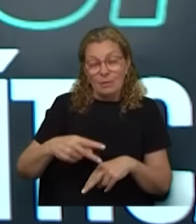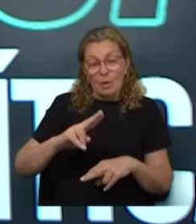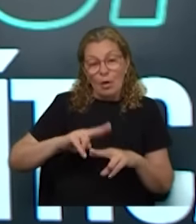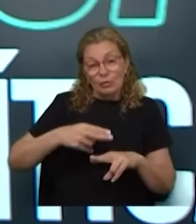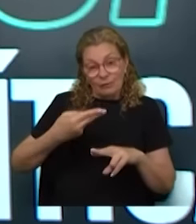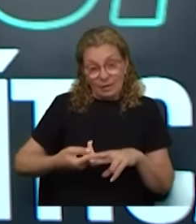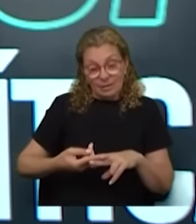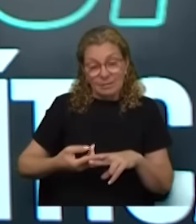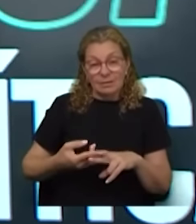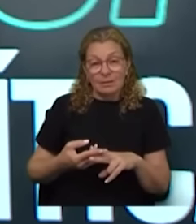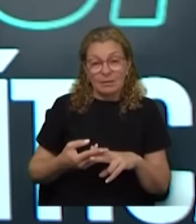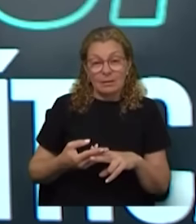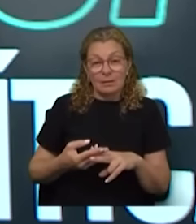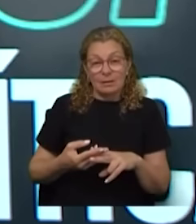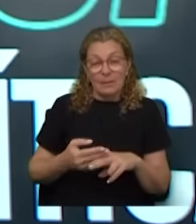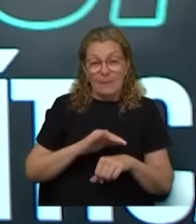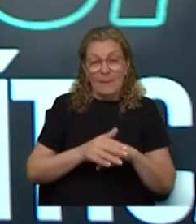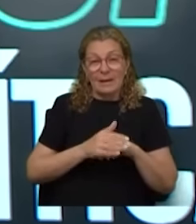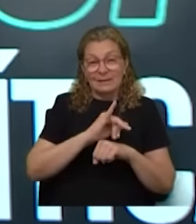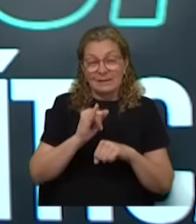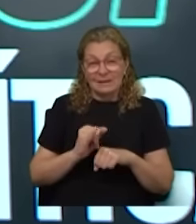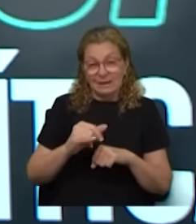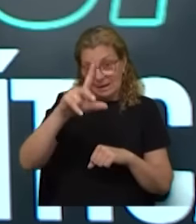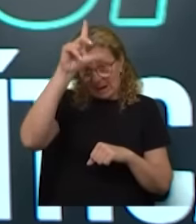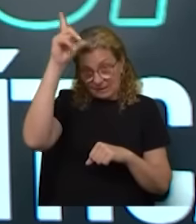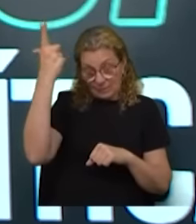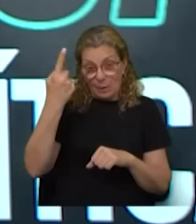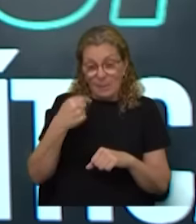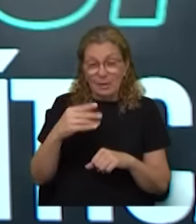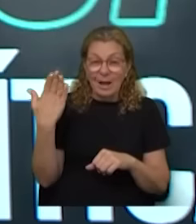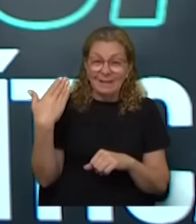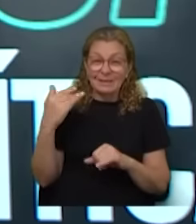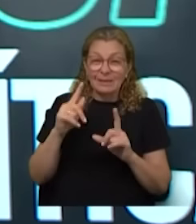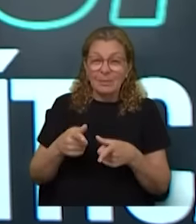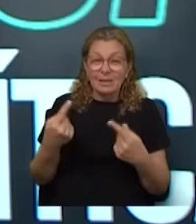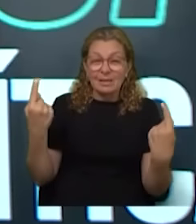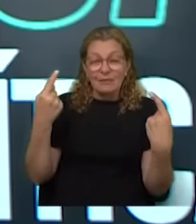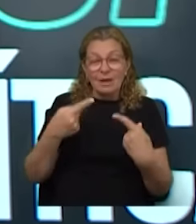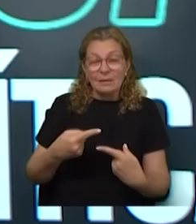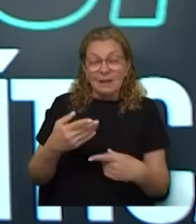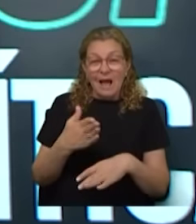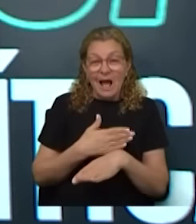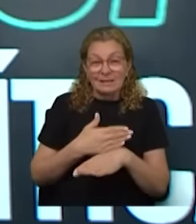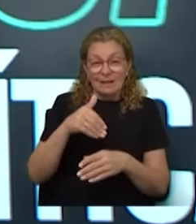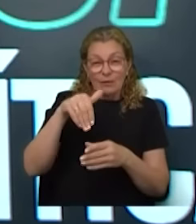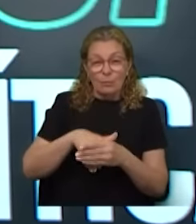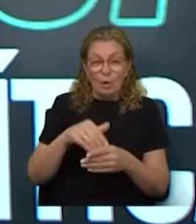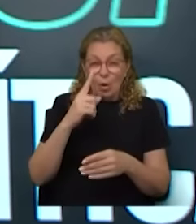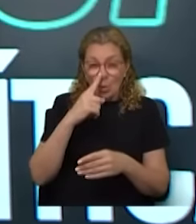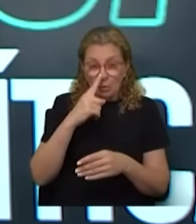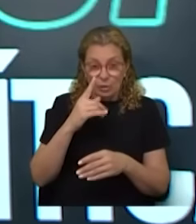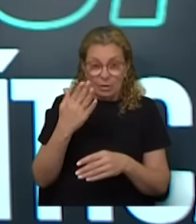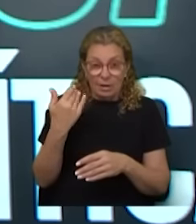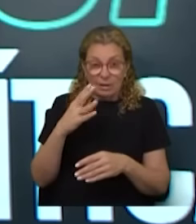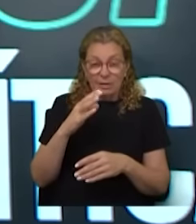vuelta eh que fue Daniel Martínez y Luis la calle Pou pero habíamos tenido también los debates pre internas de